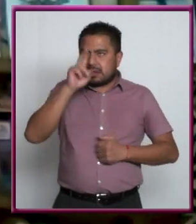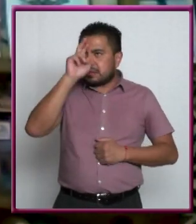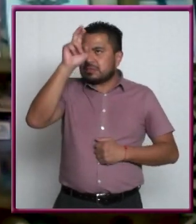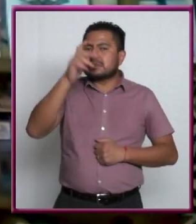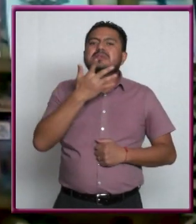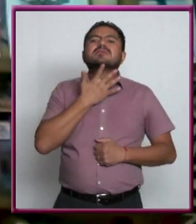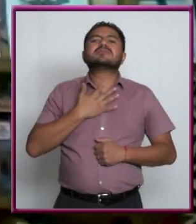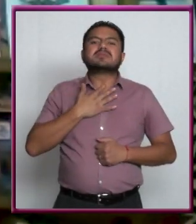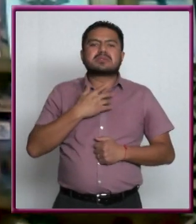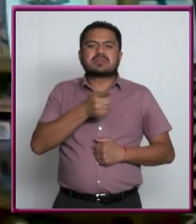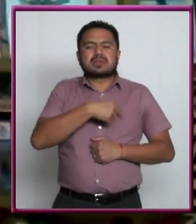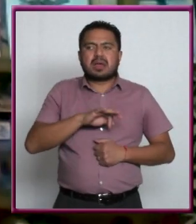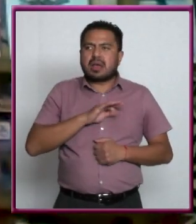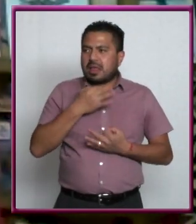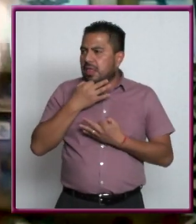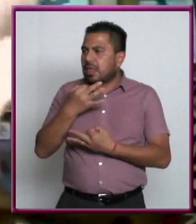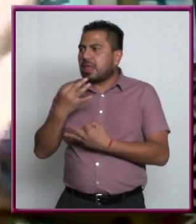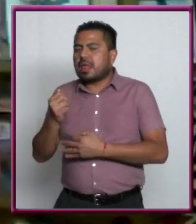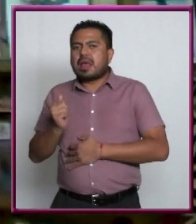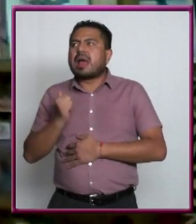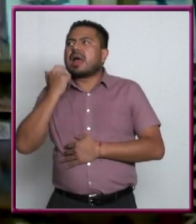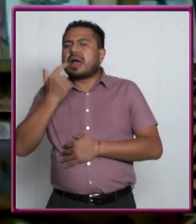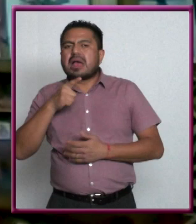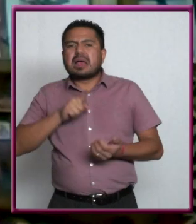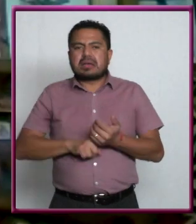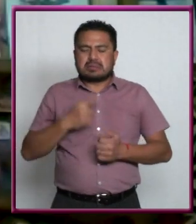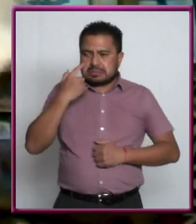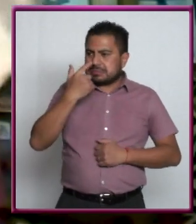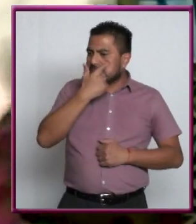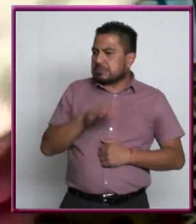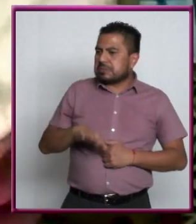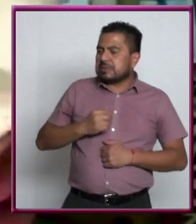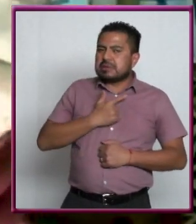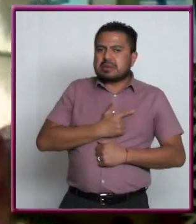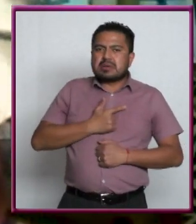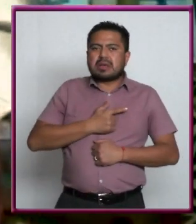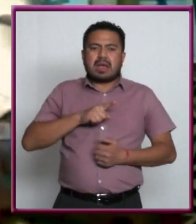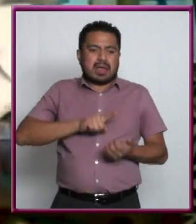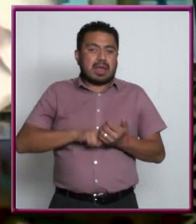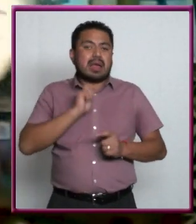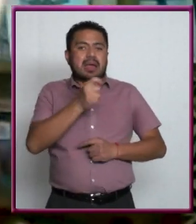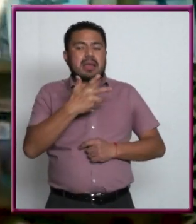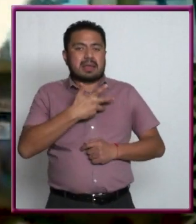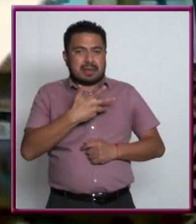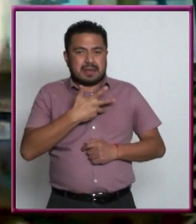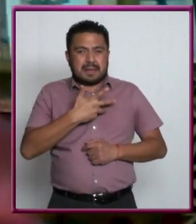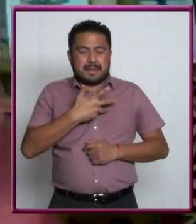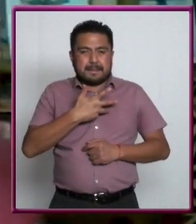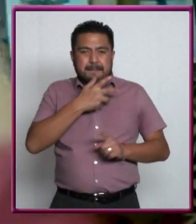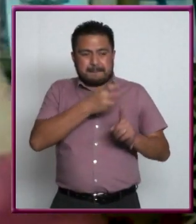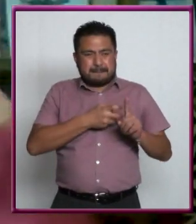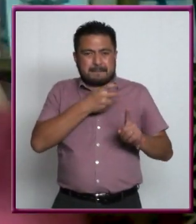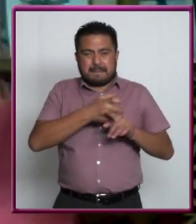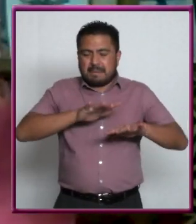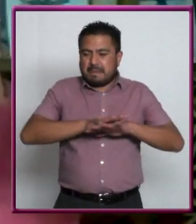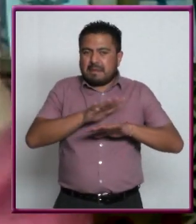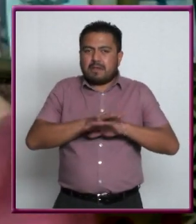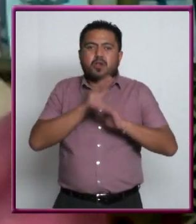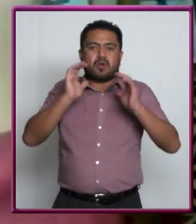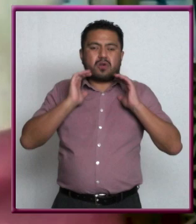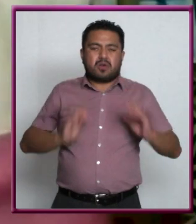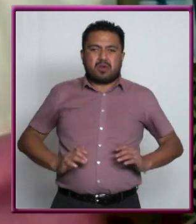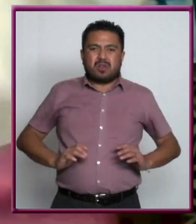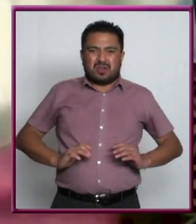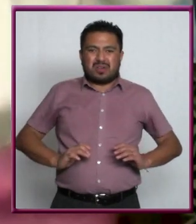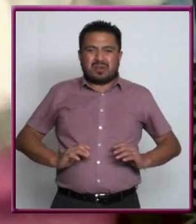sentir deseo, de que nos atraiga a alguien, de que nos guste, de que tengamos estos